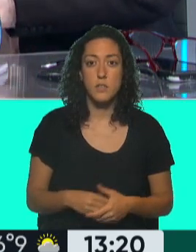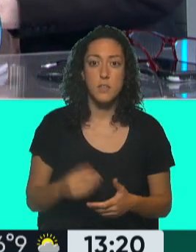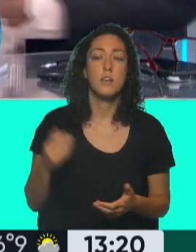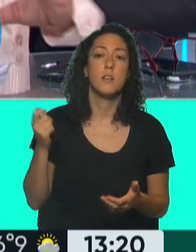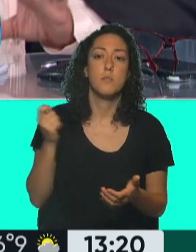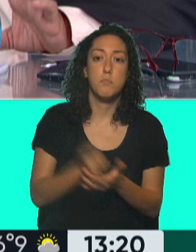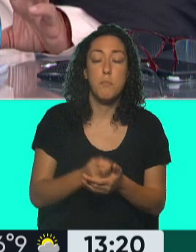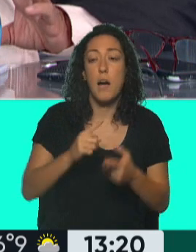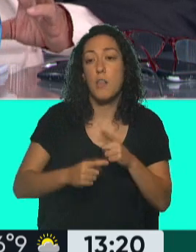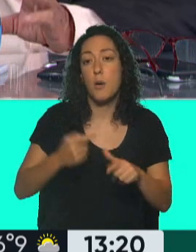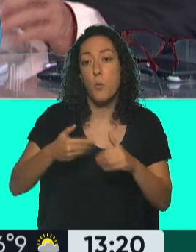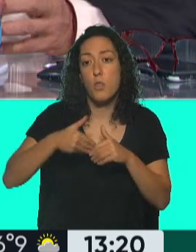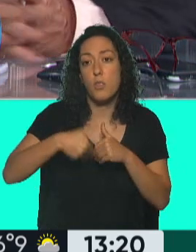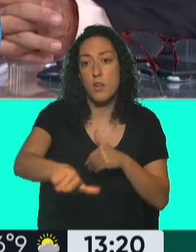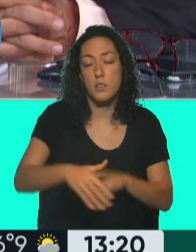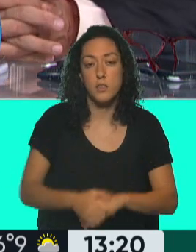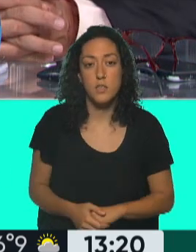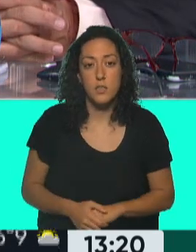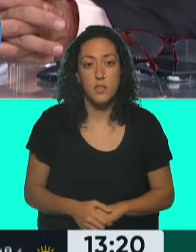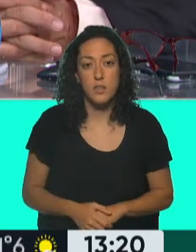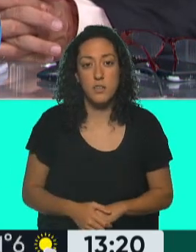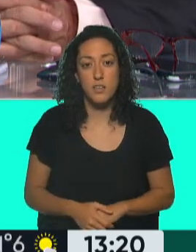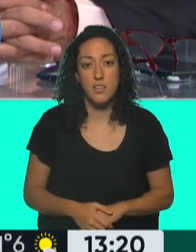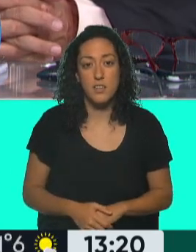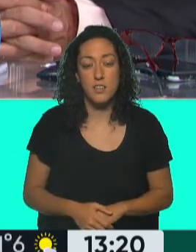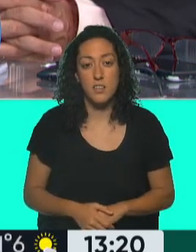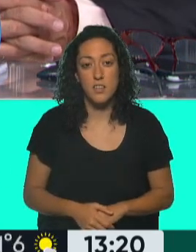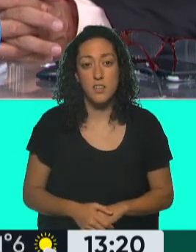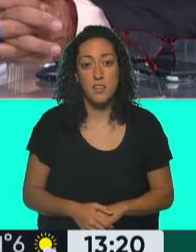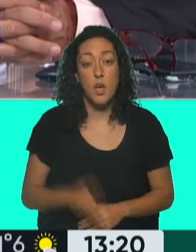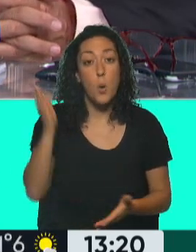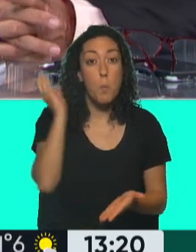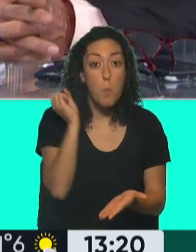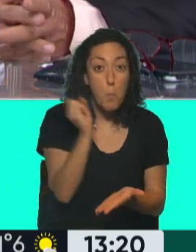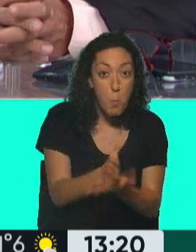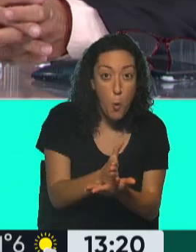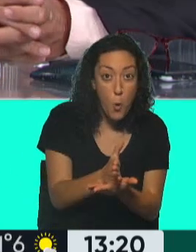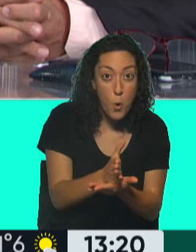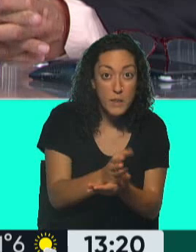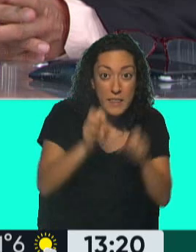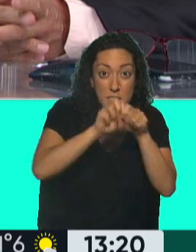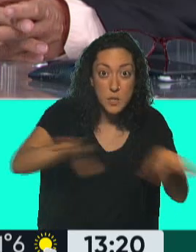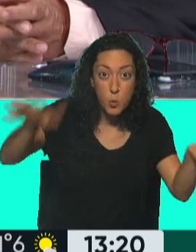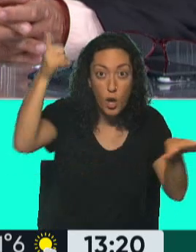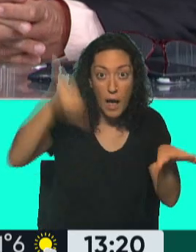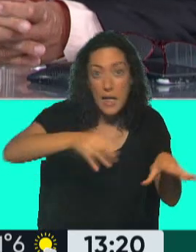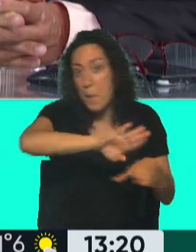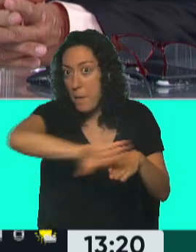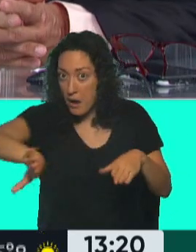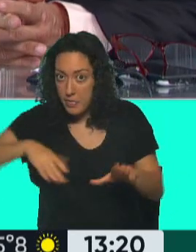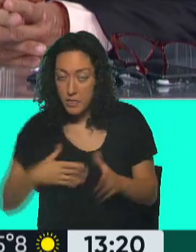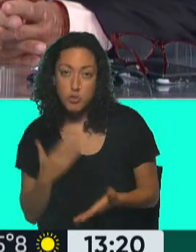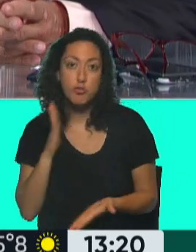lo acordaron de otra que se sigue debiendo ahora Esto va todo al margen de las multas que se aplica a las distribuidoras por ejemplo el caso de